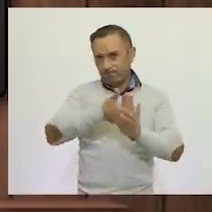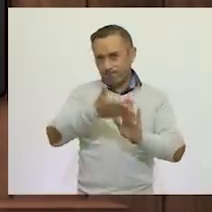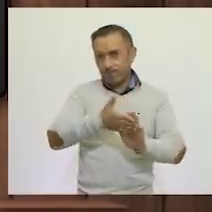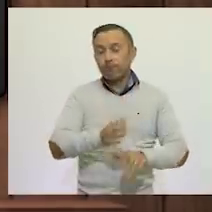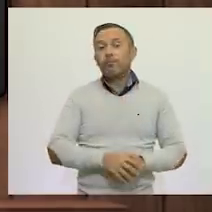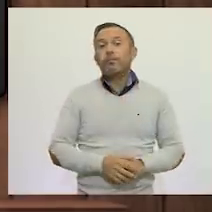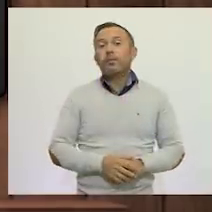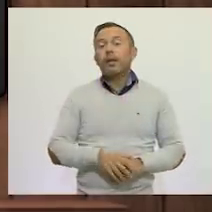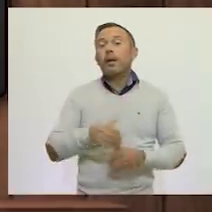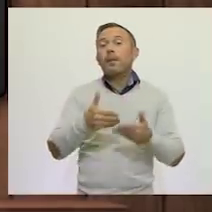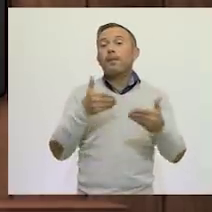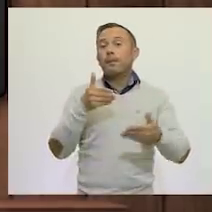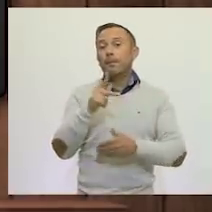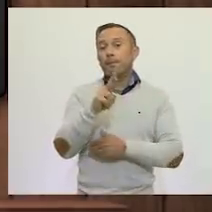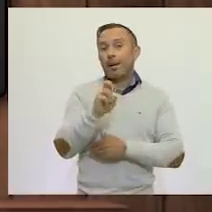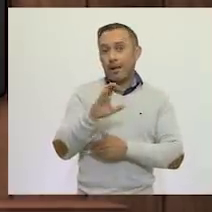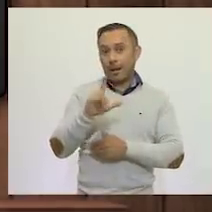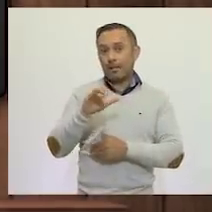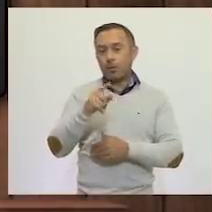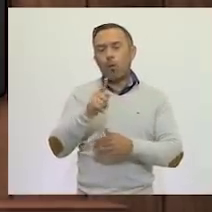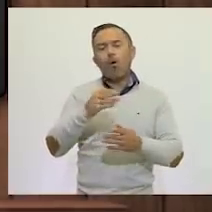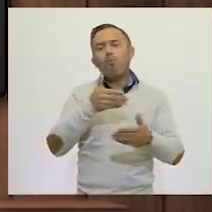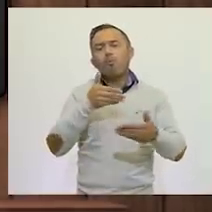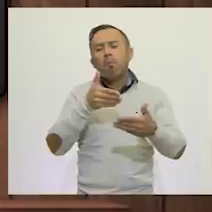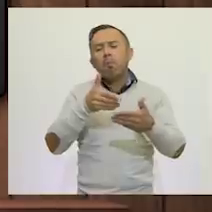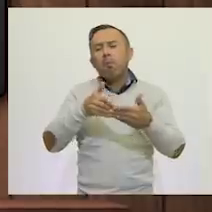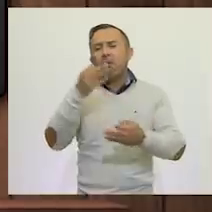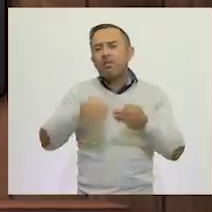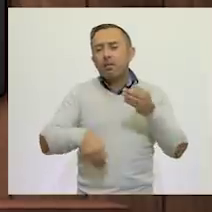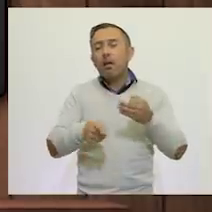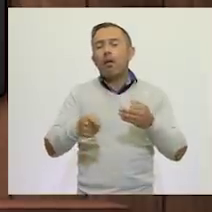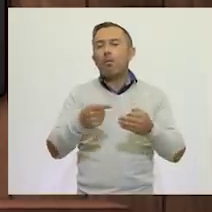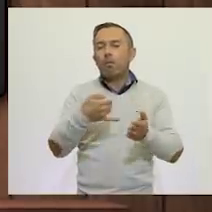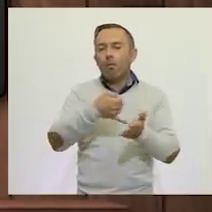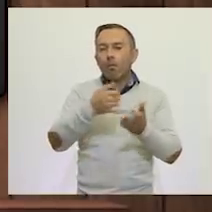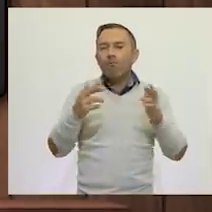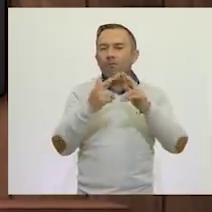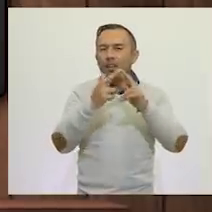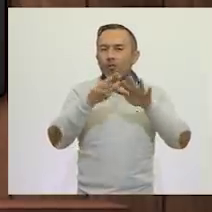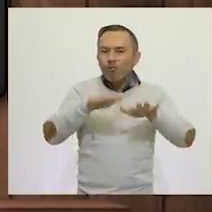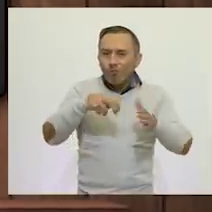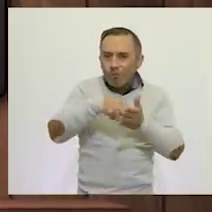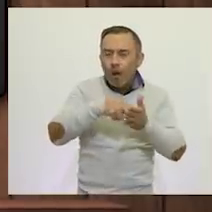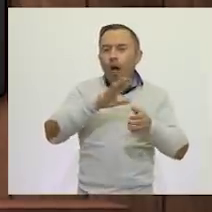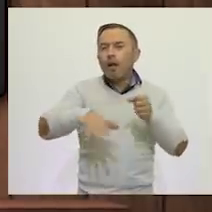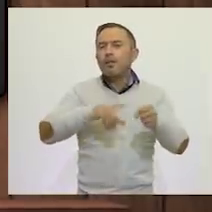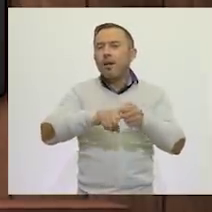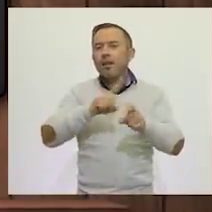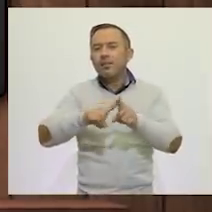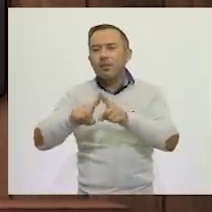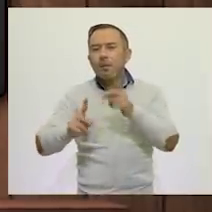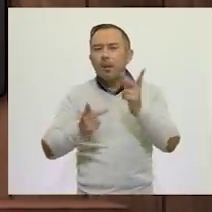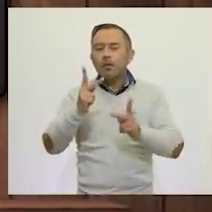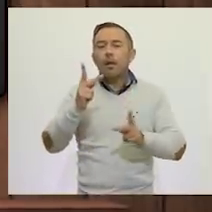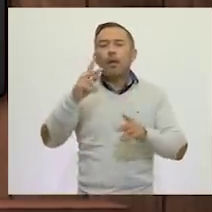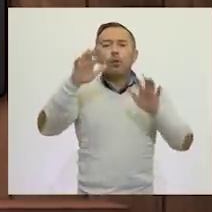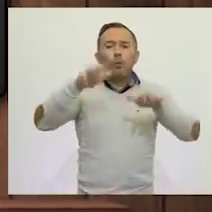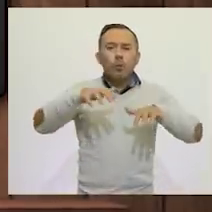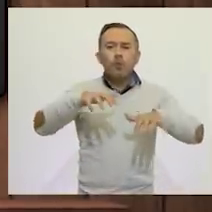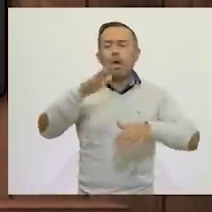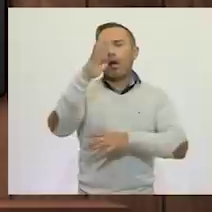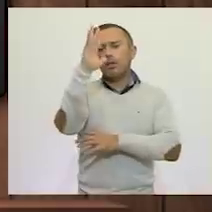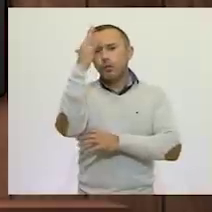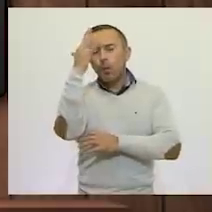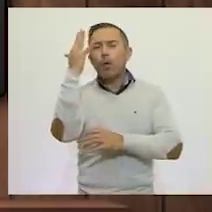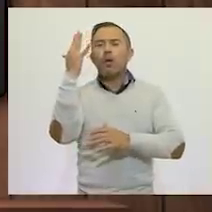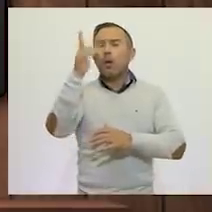preclásico. El culto incluyó a diversos animales y elementos de la naturaleza, como la lluvia, el sol, la luna o el